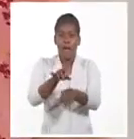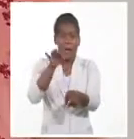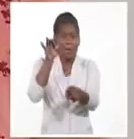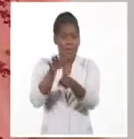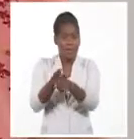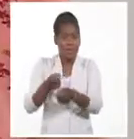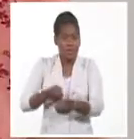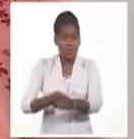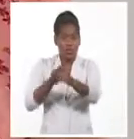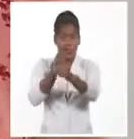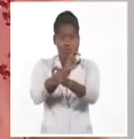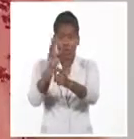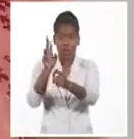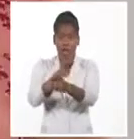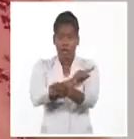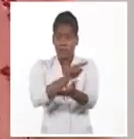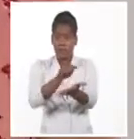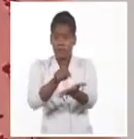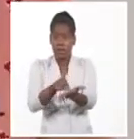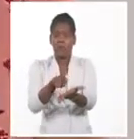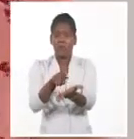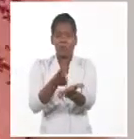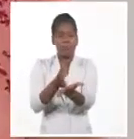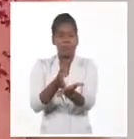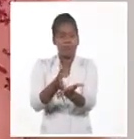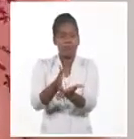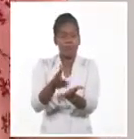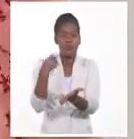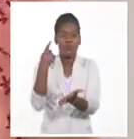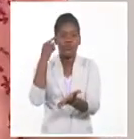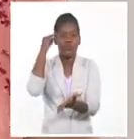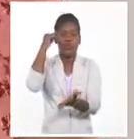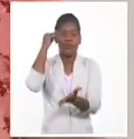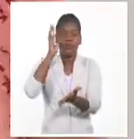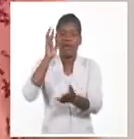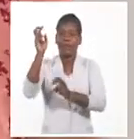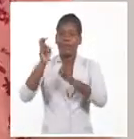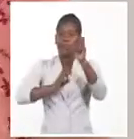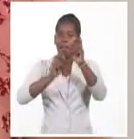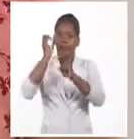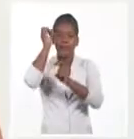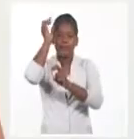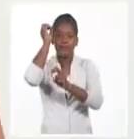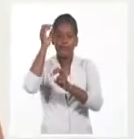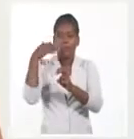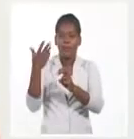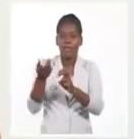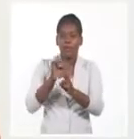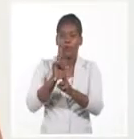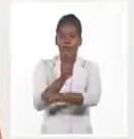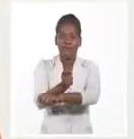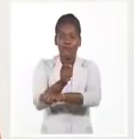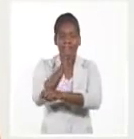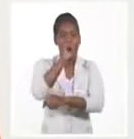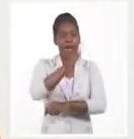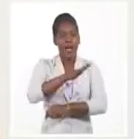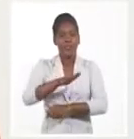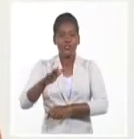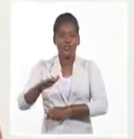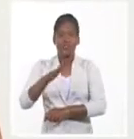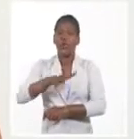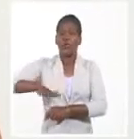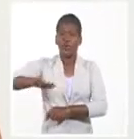bien sembrar en cada uno de esos niños que integramos los talleres ese bichito por el arte. Para mí ha sido un gran